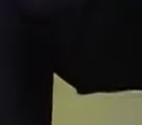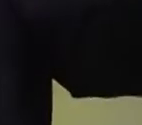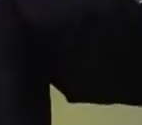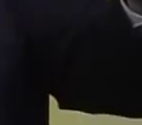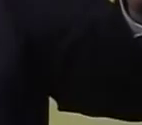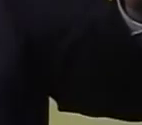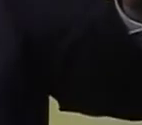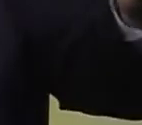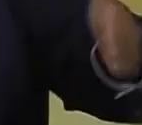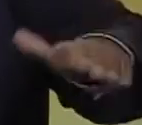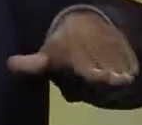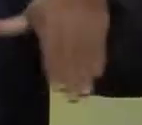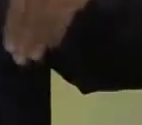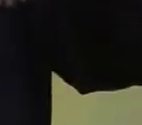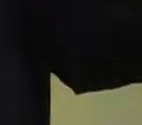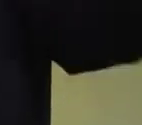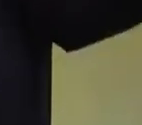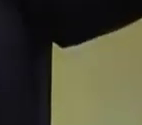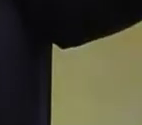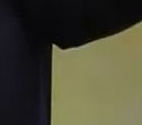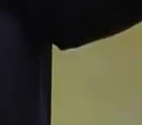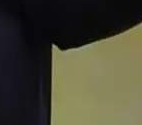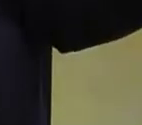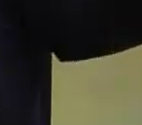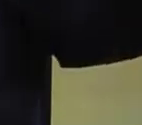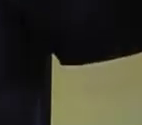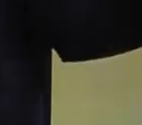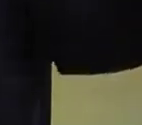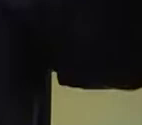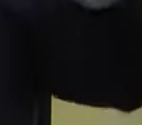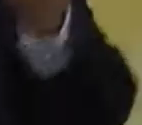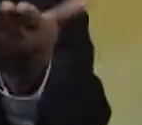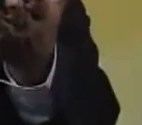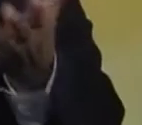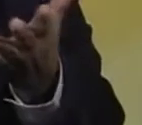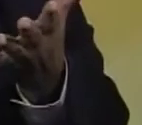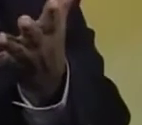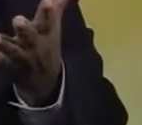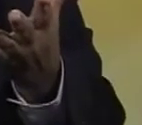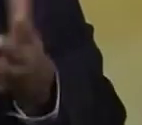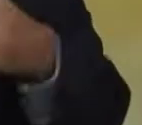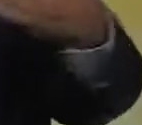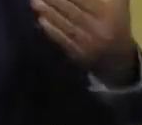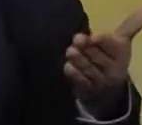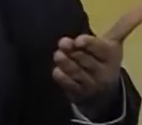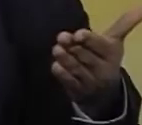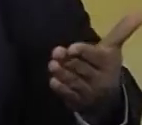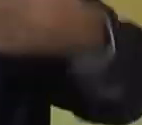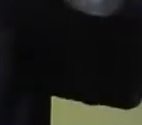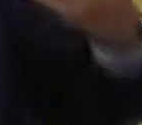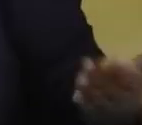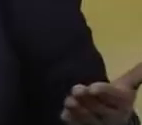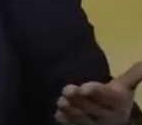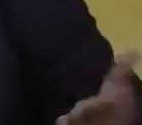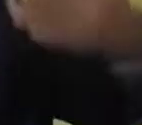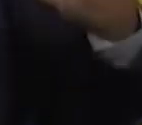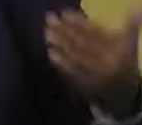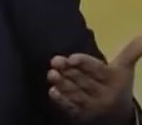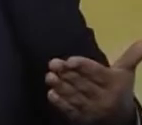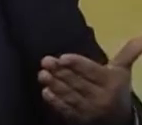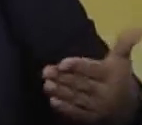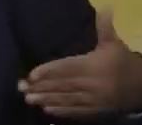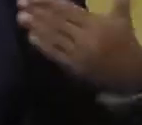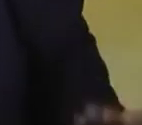dijo Cuál es la causa Cuál es la causa que Que mi Dios no puede actuar mi enfermedad mi